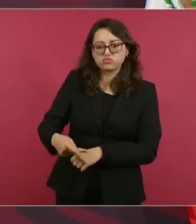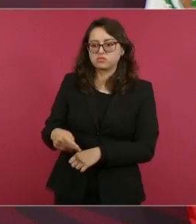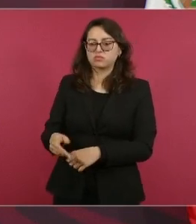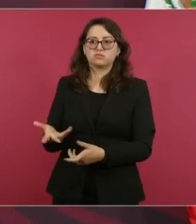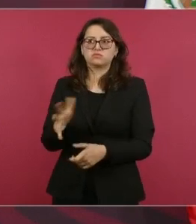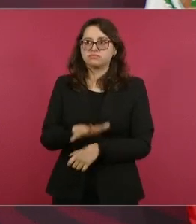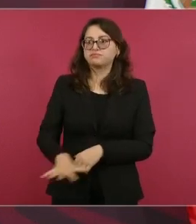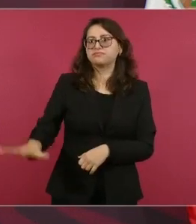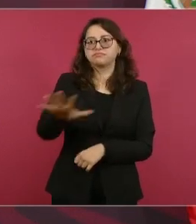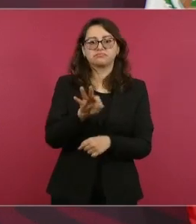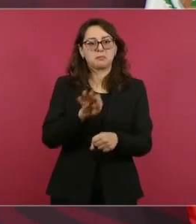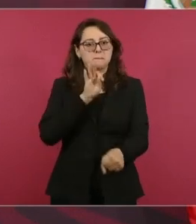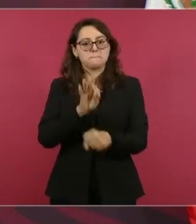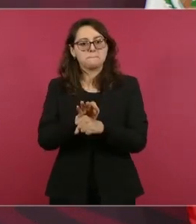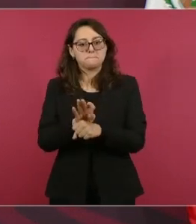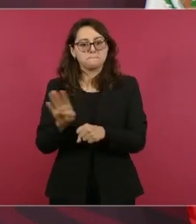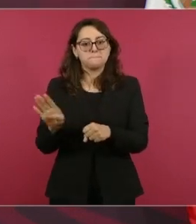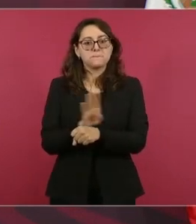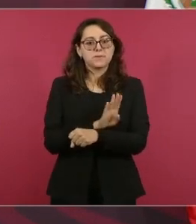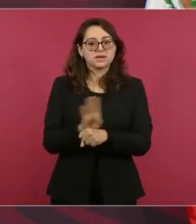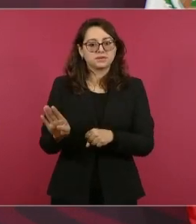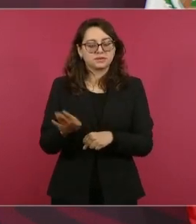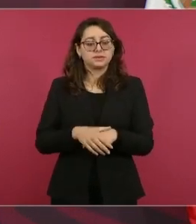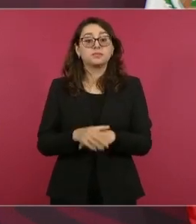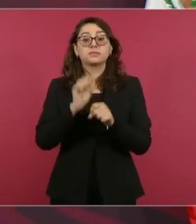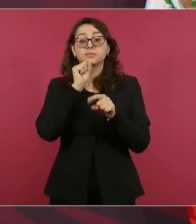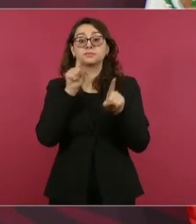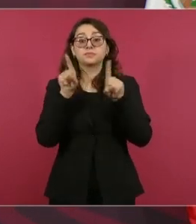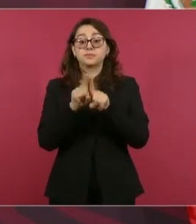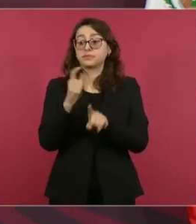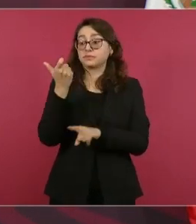pueblo, que además el pasaje